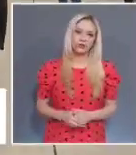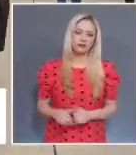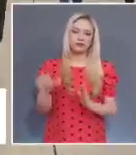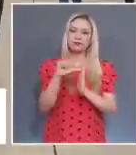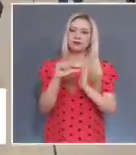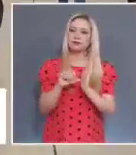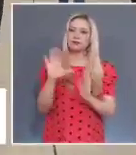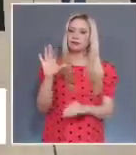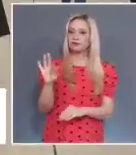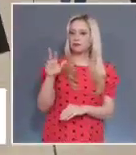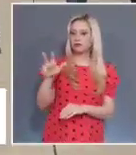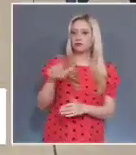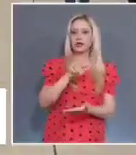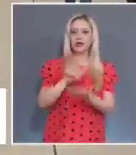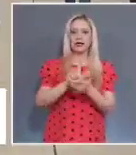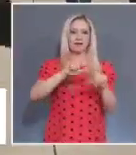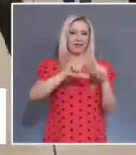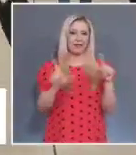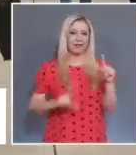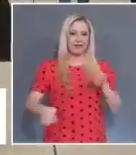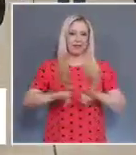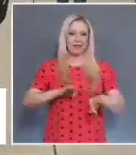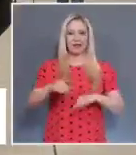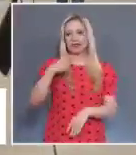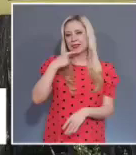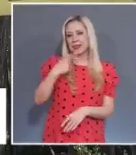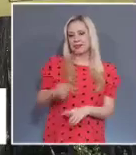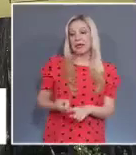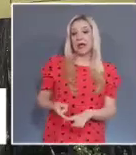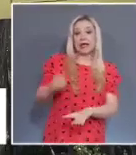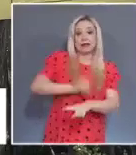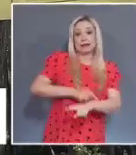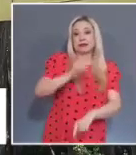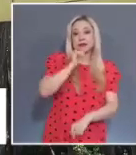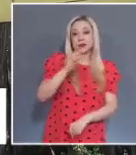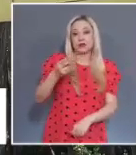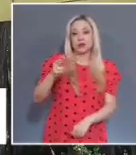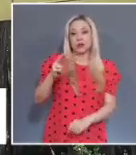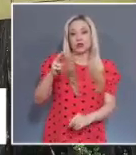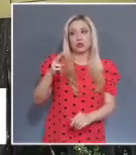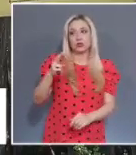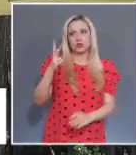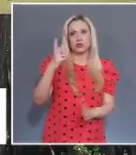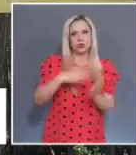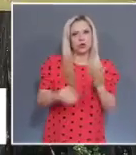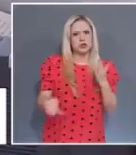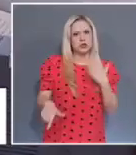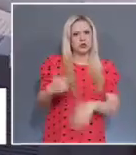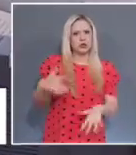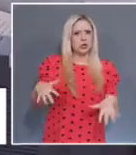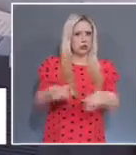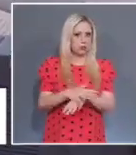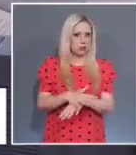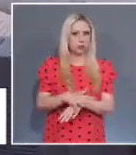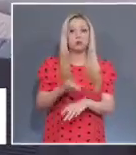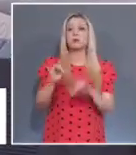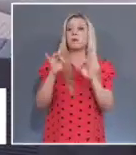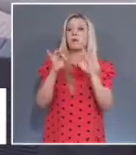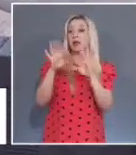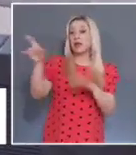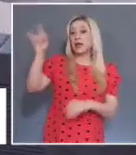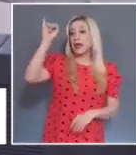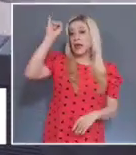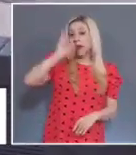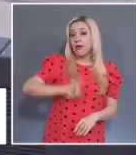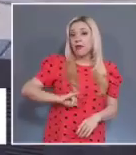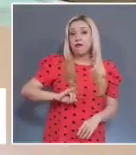Ley Federal del Trabajo, anterior a la reforma de noviembre de 2012, establece que en los casos en que el patrón no llegara a comprobar